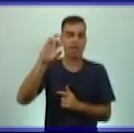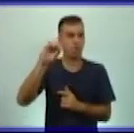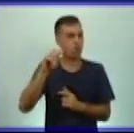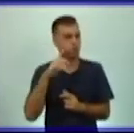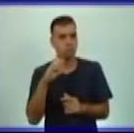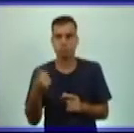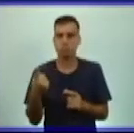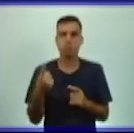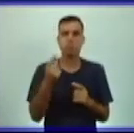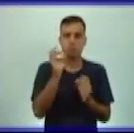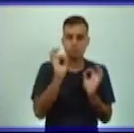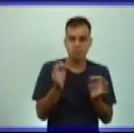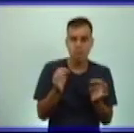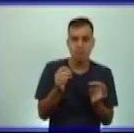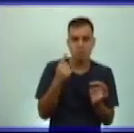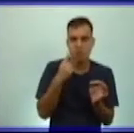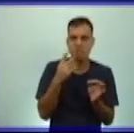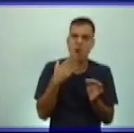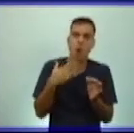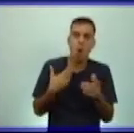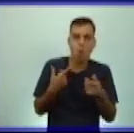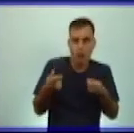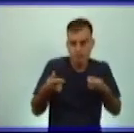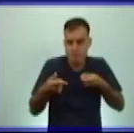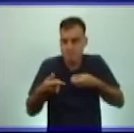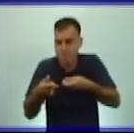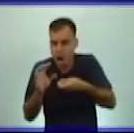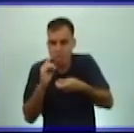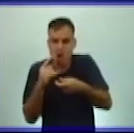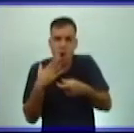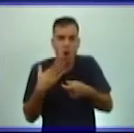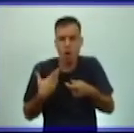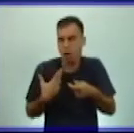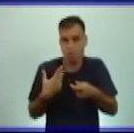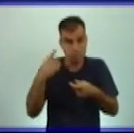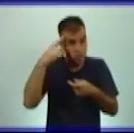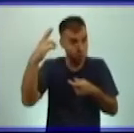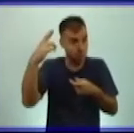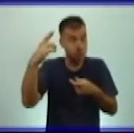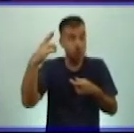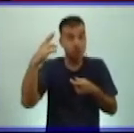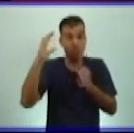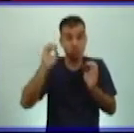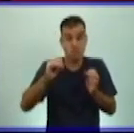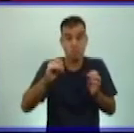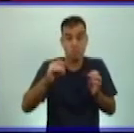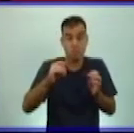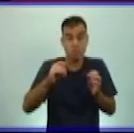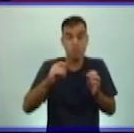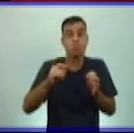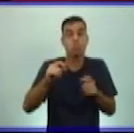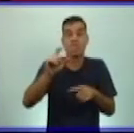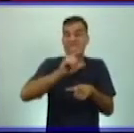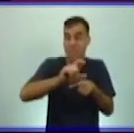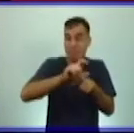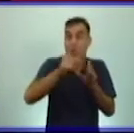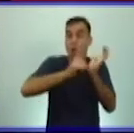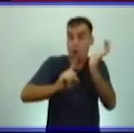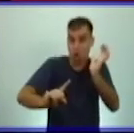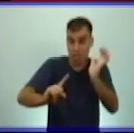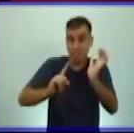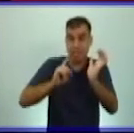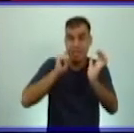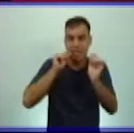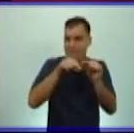campo magnético inducido. Recordando, el campo de la corriente que se induce se opone a la causa